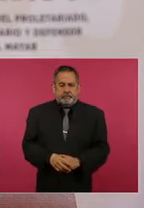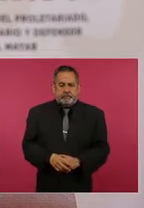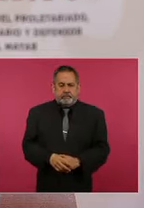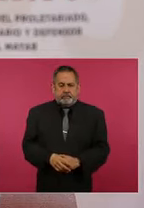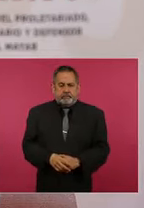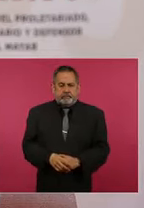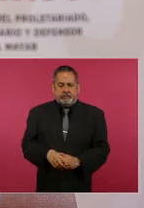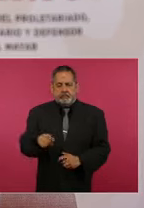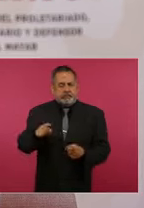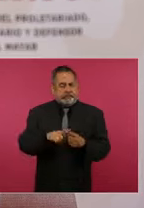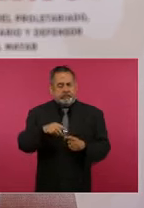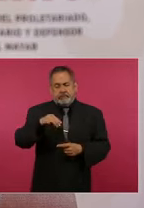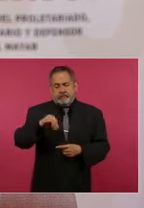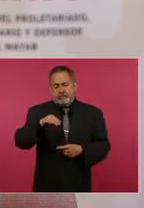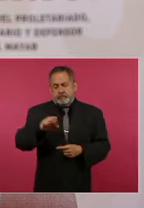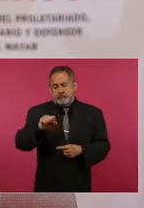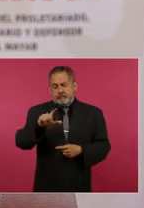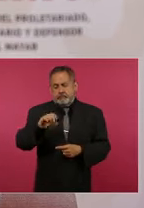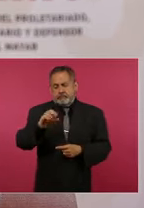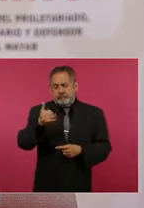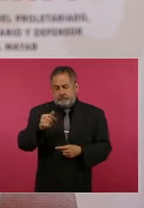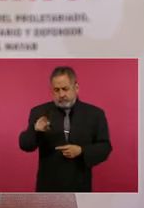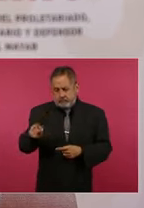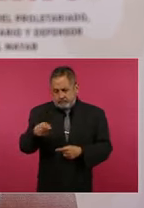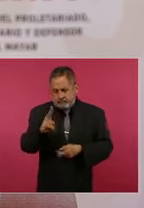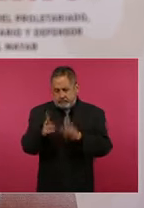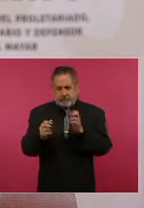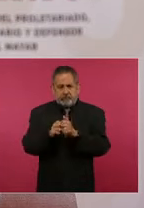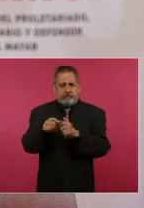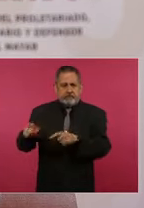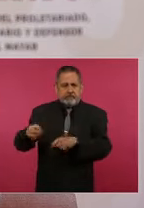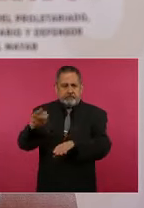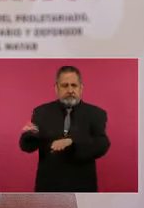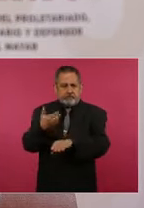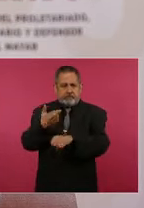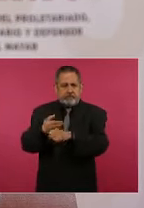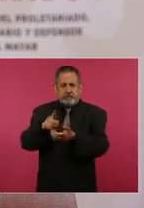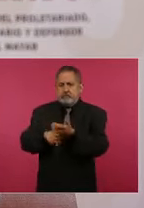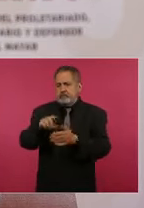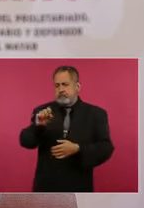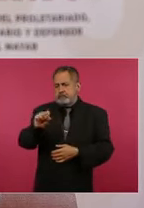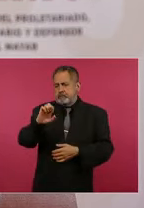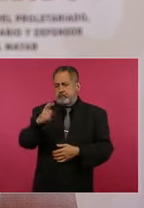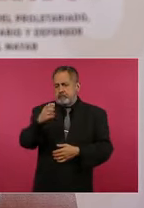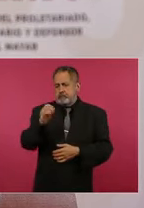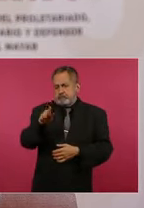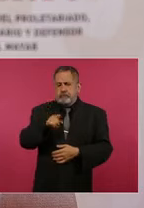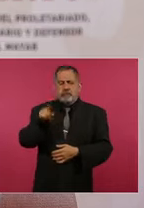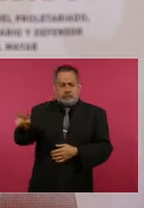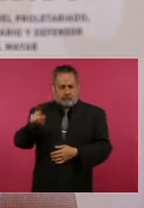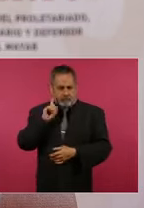Misma Loya se vea con la secretaria de Gobernación,